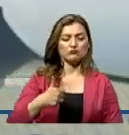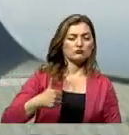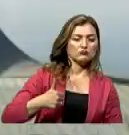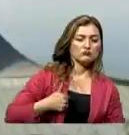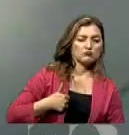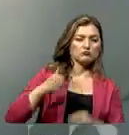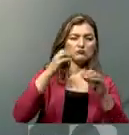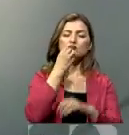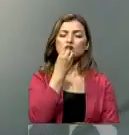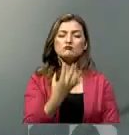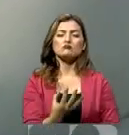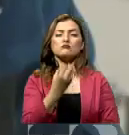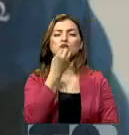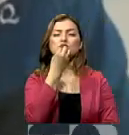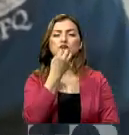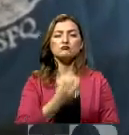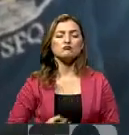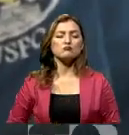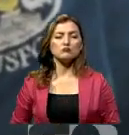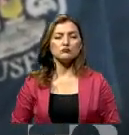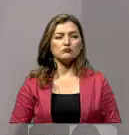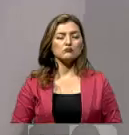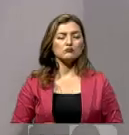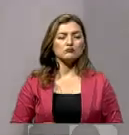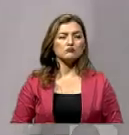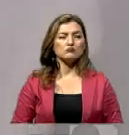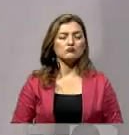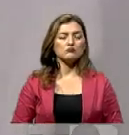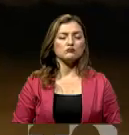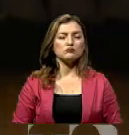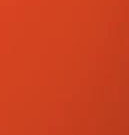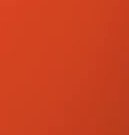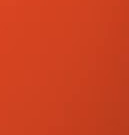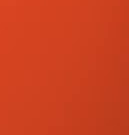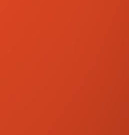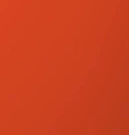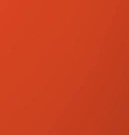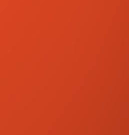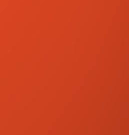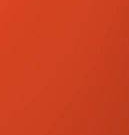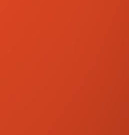hong kong entre otros en quito- carenar o ruiz 24 horas